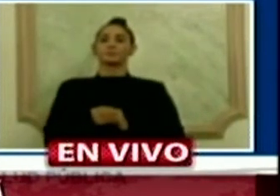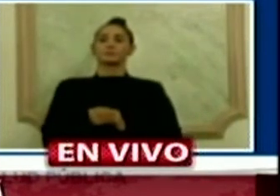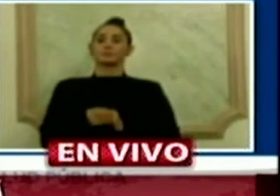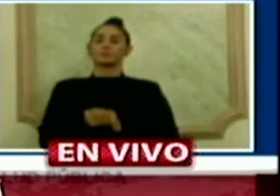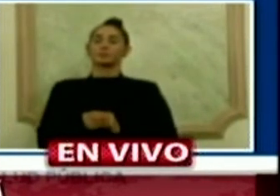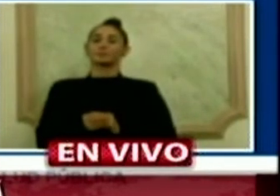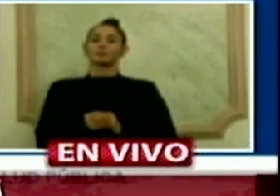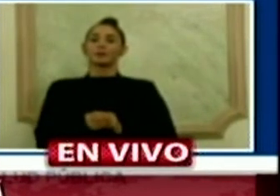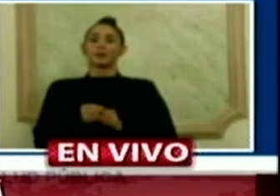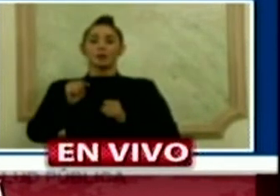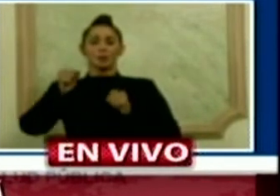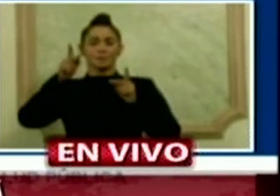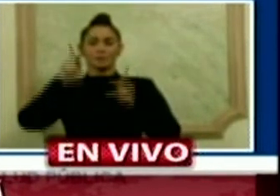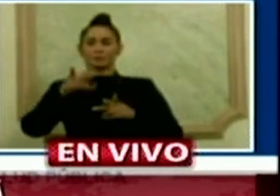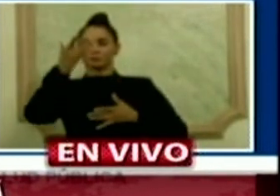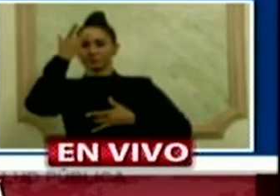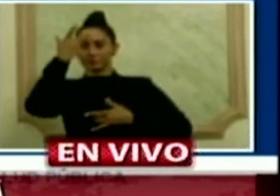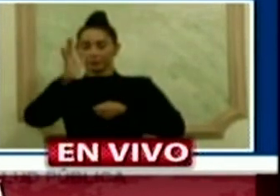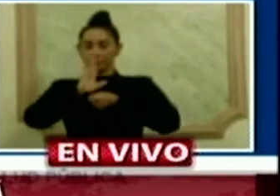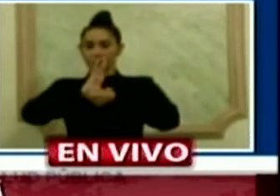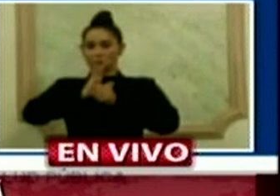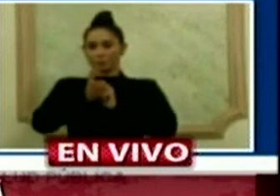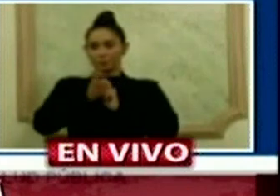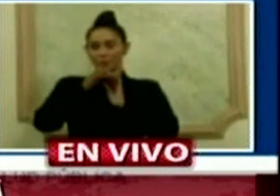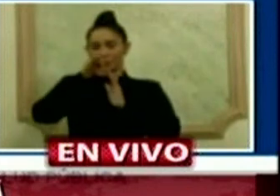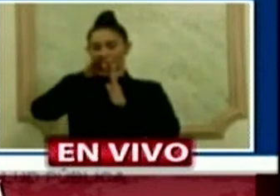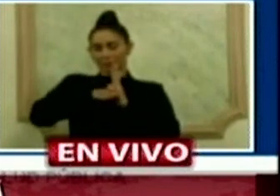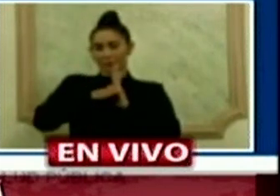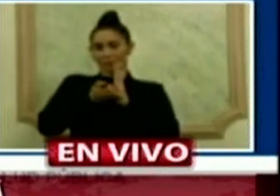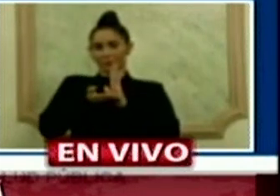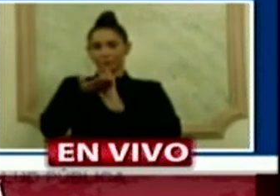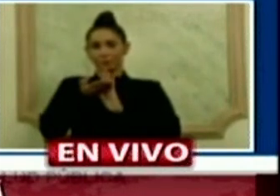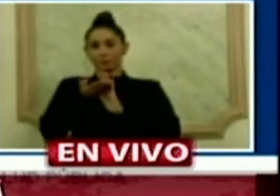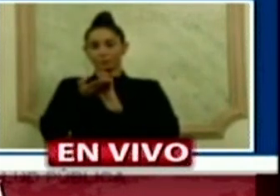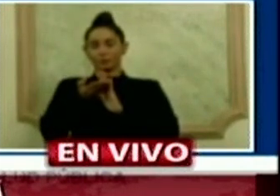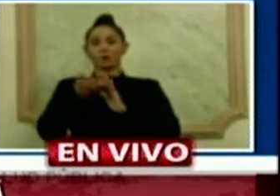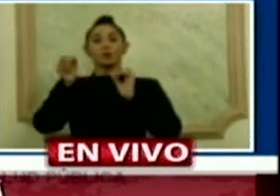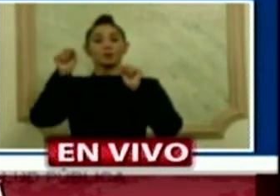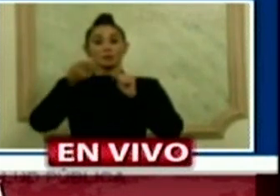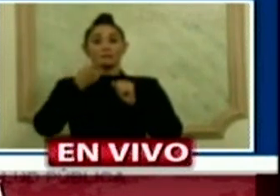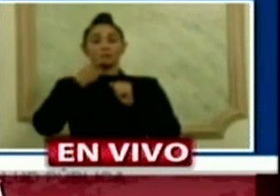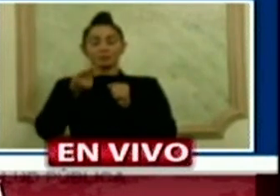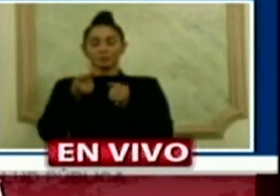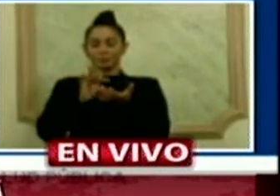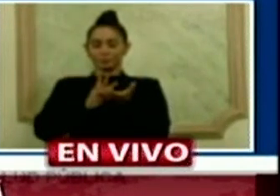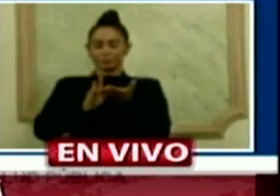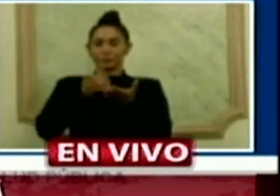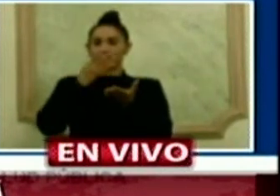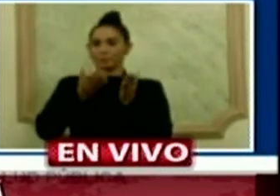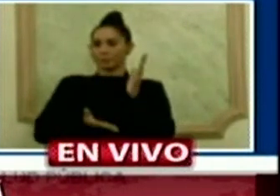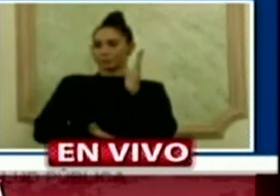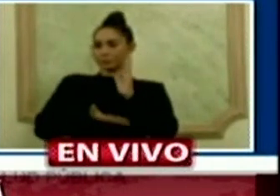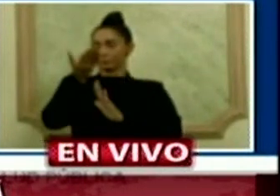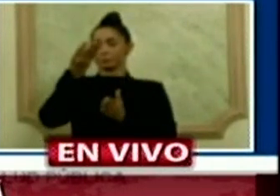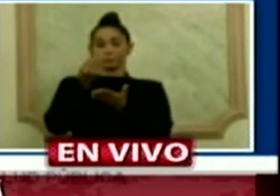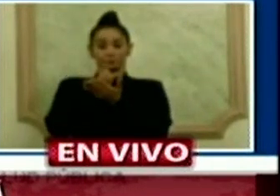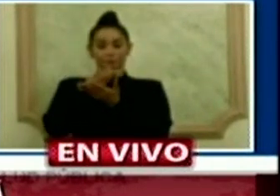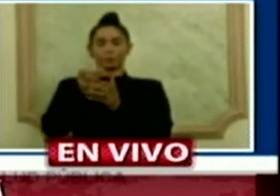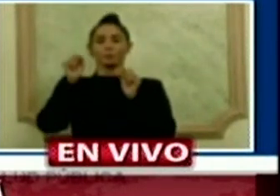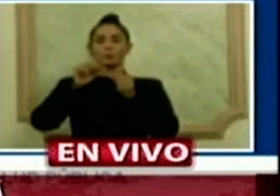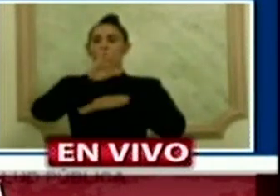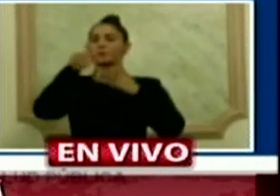de COVID y garantizamos los medicamentos generales y de alto costo que estarán al alcance de la